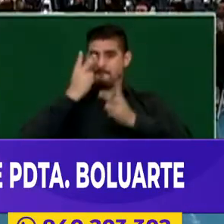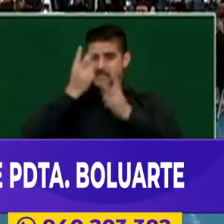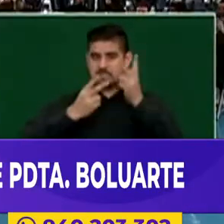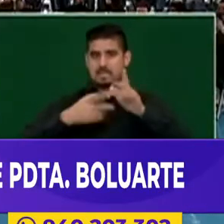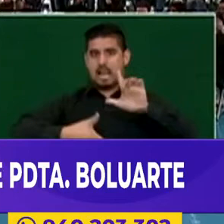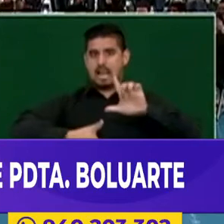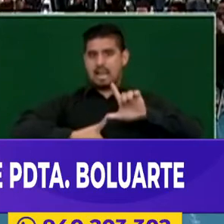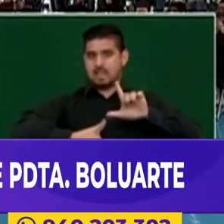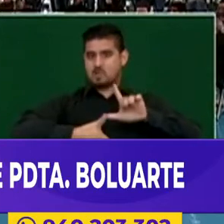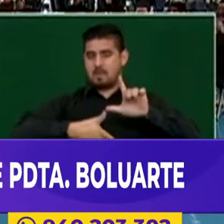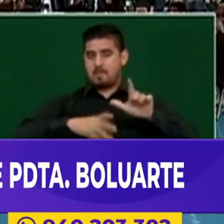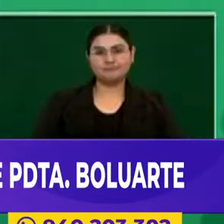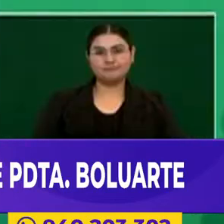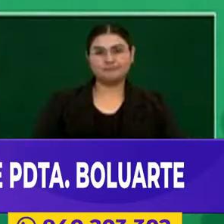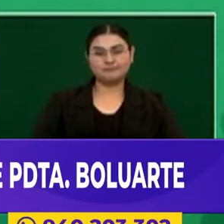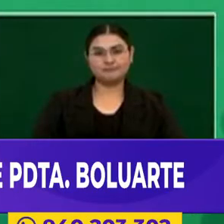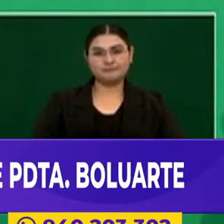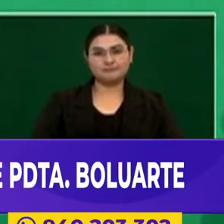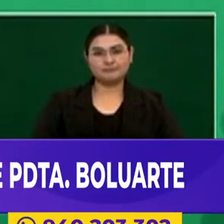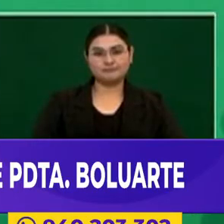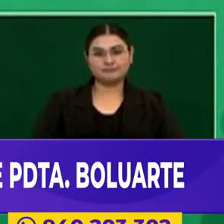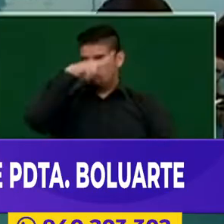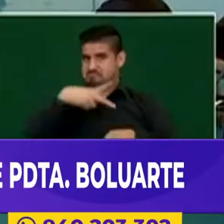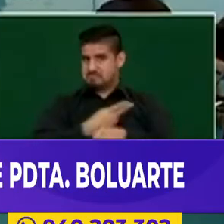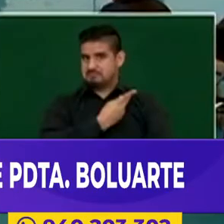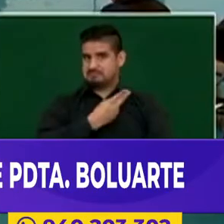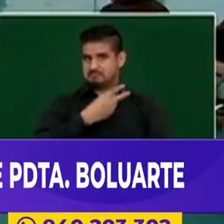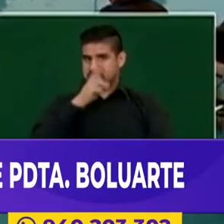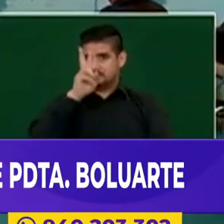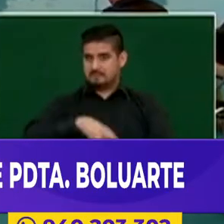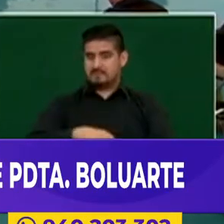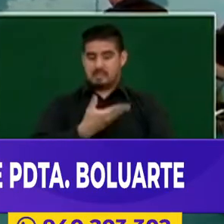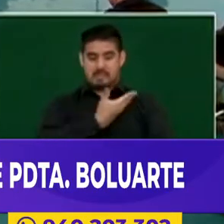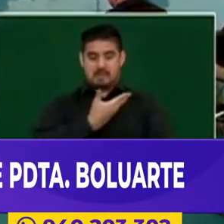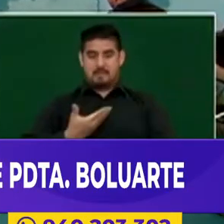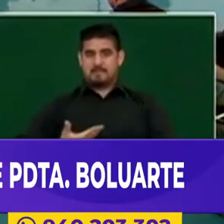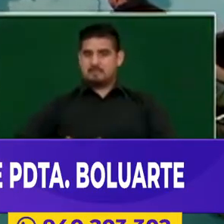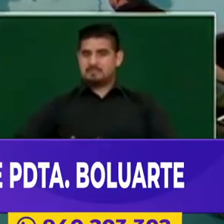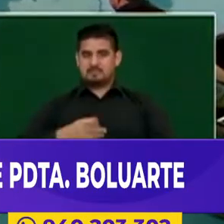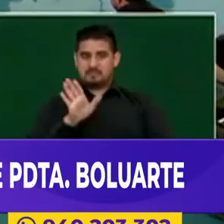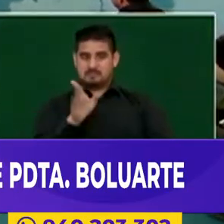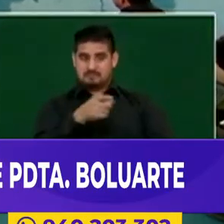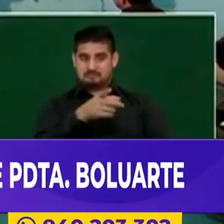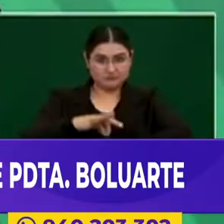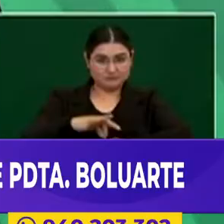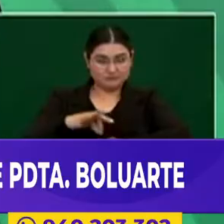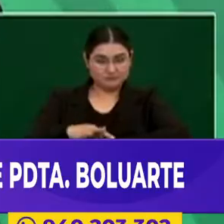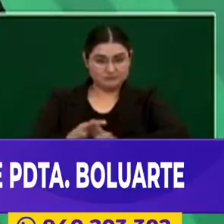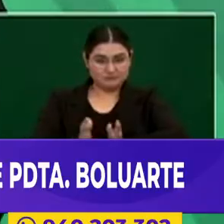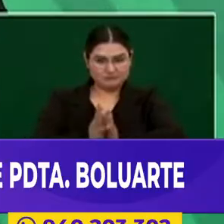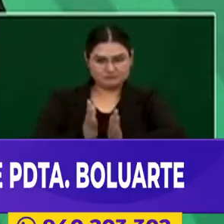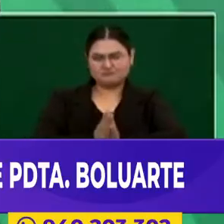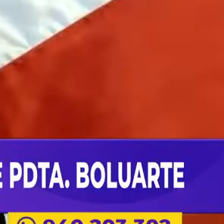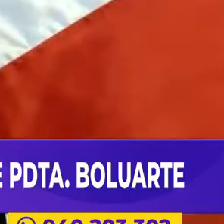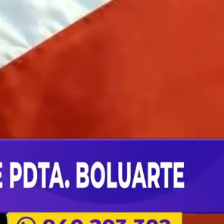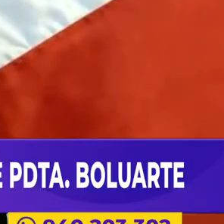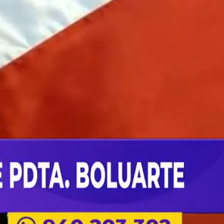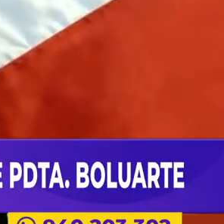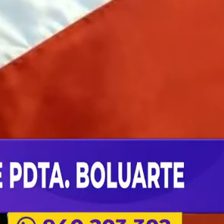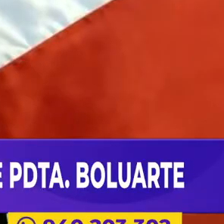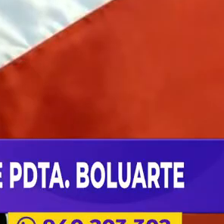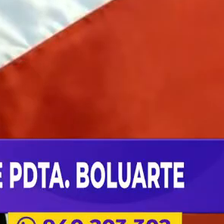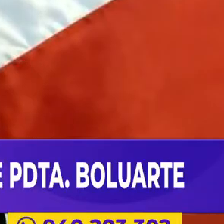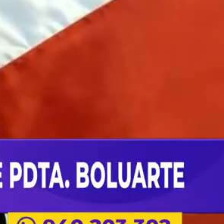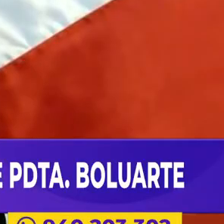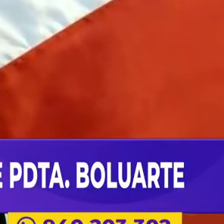hizo hincapié en que siempre ha tenido voluntad de entregar la posta a Perú, pero que estos intentos fueron intencionalmente